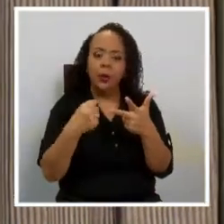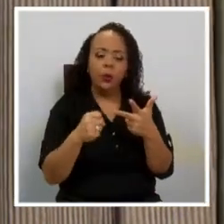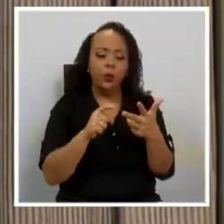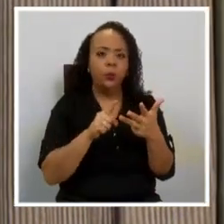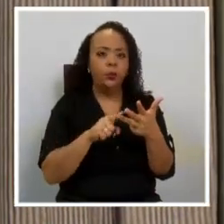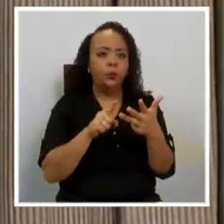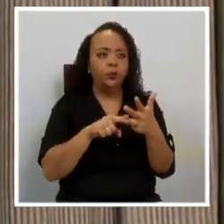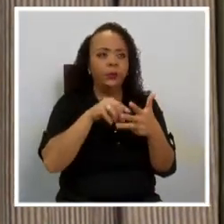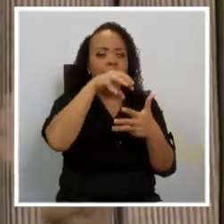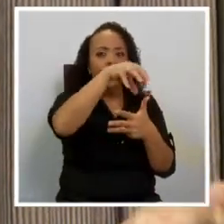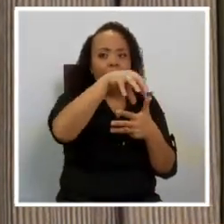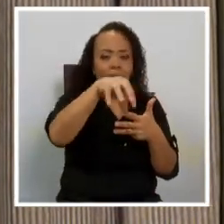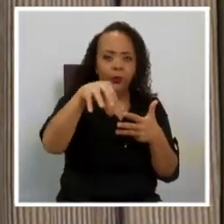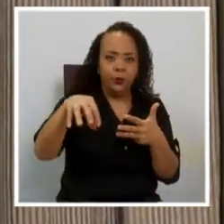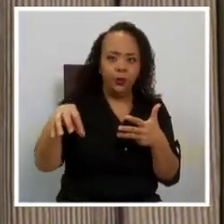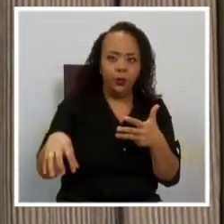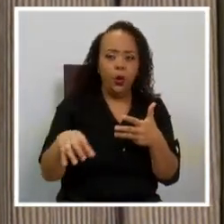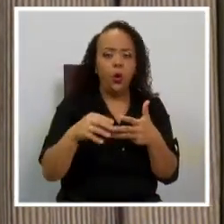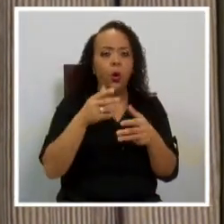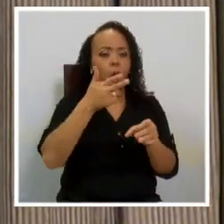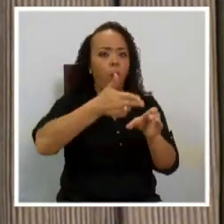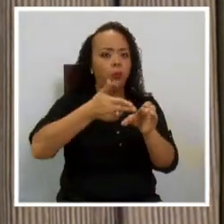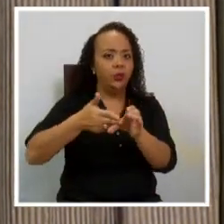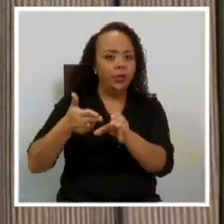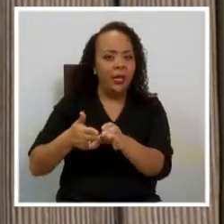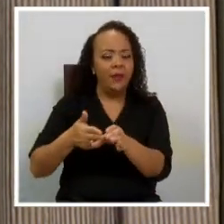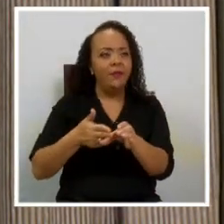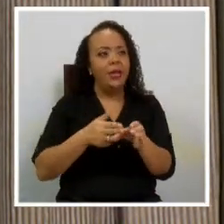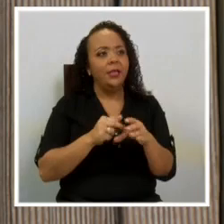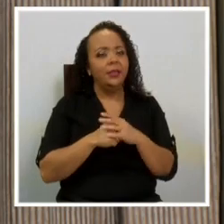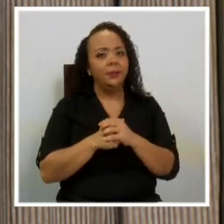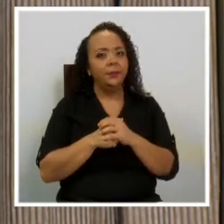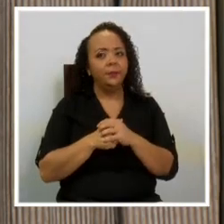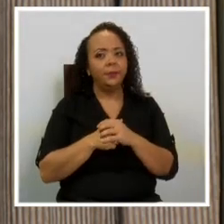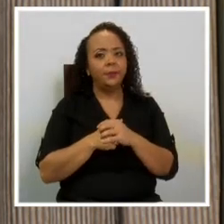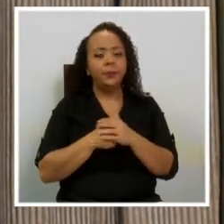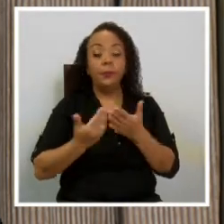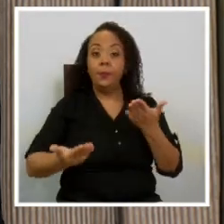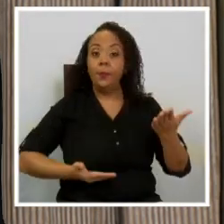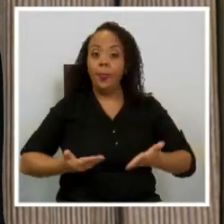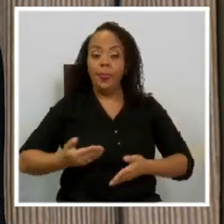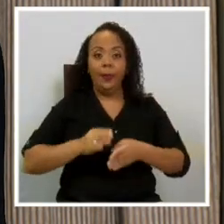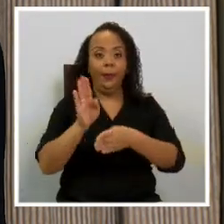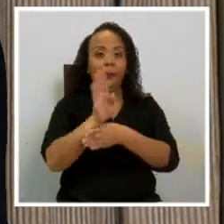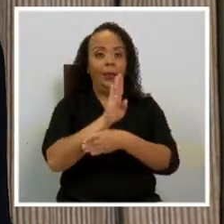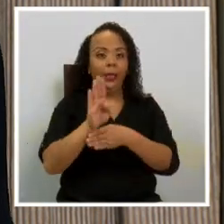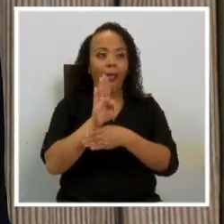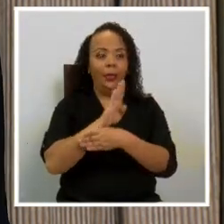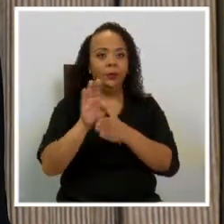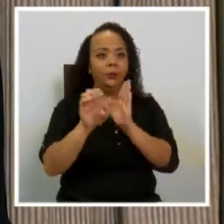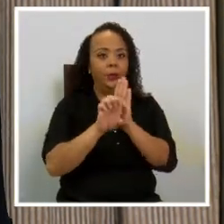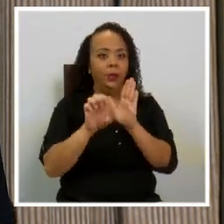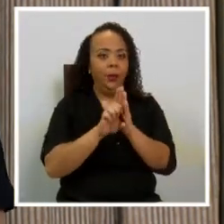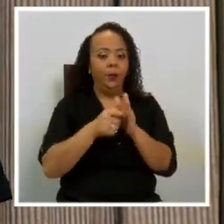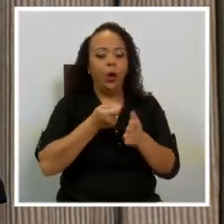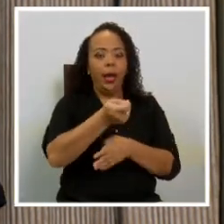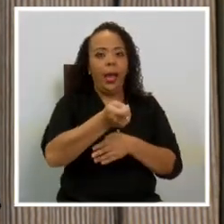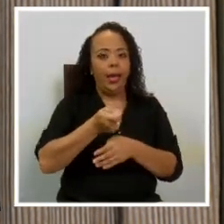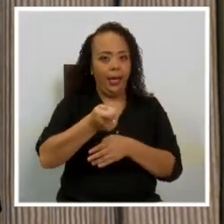la distribución de los combustibles, los servicios bancarios, por ejemplo, de los